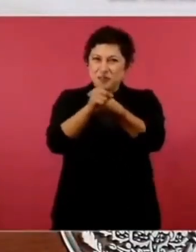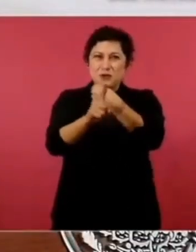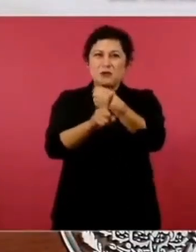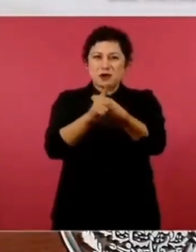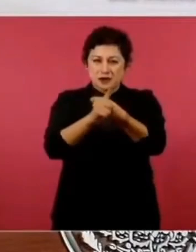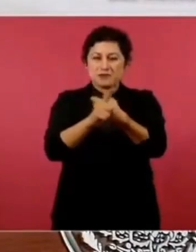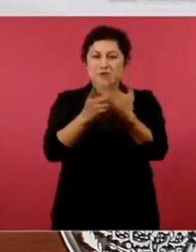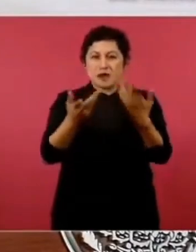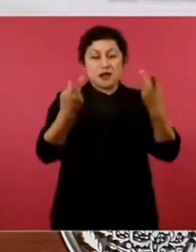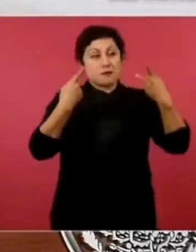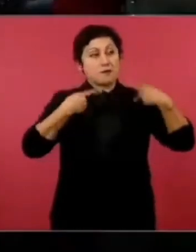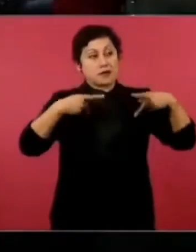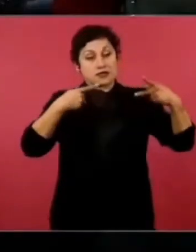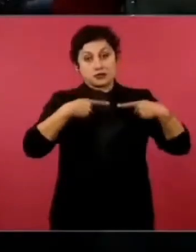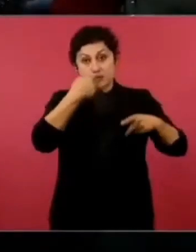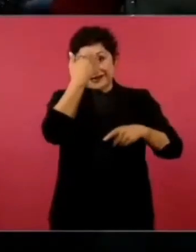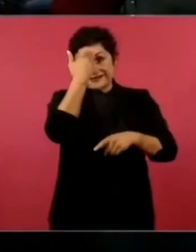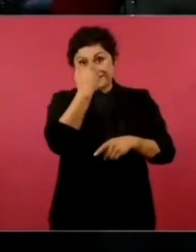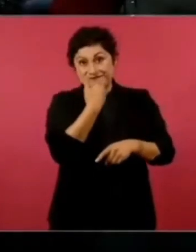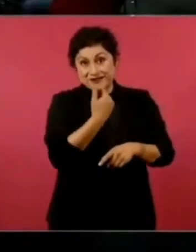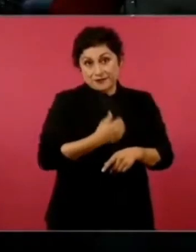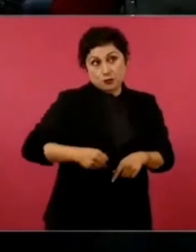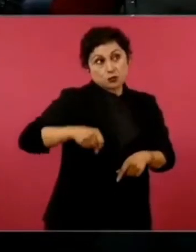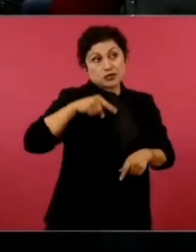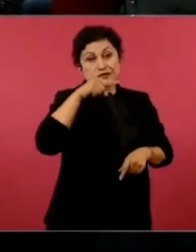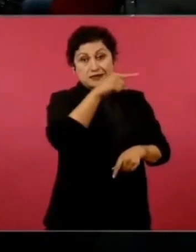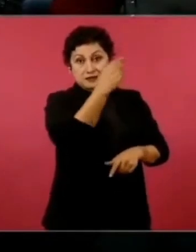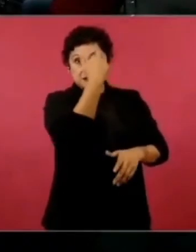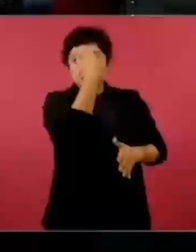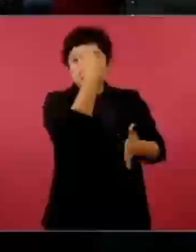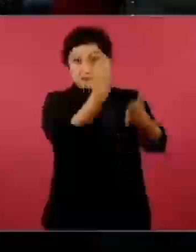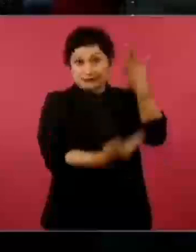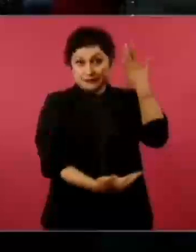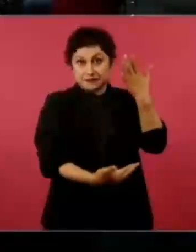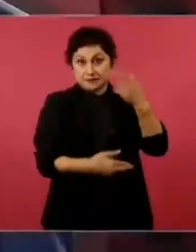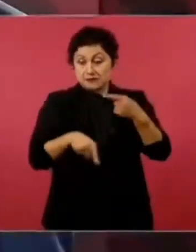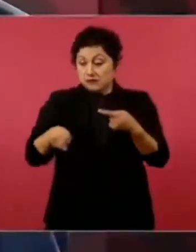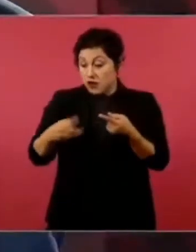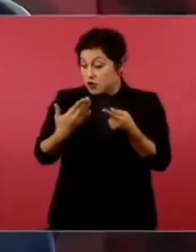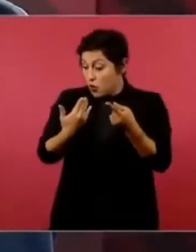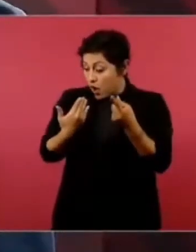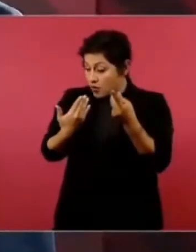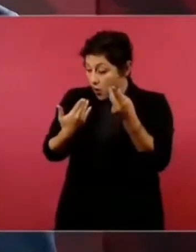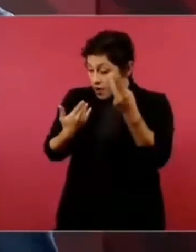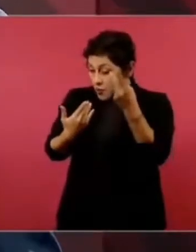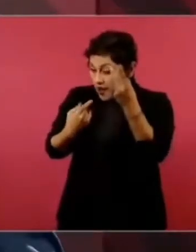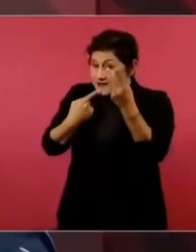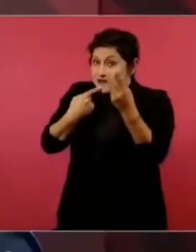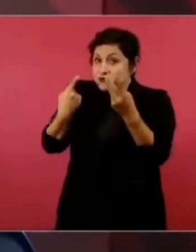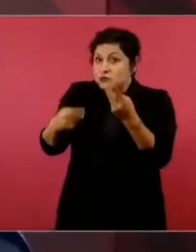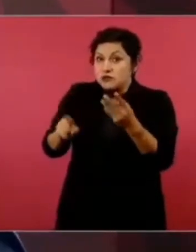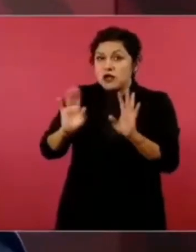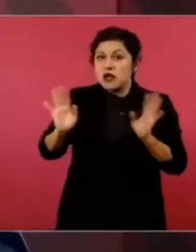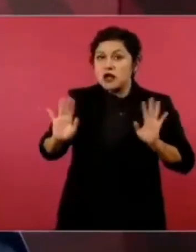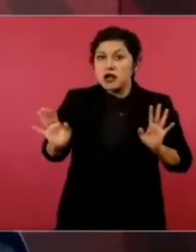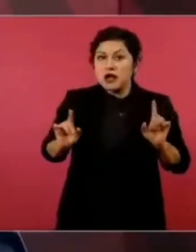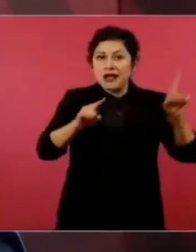Delincuentes famosos que no tienen denuncia, no tienen una.